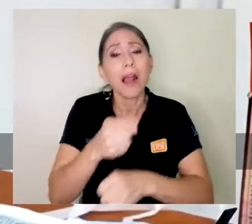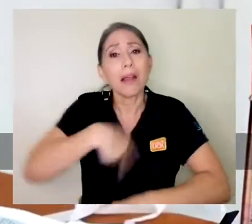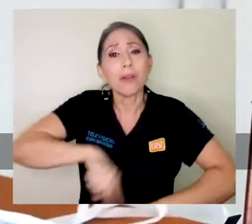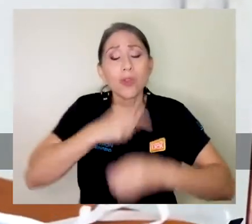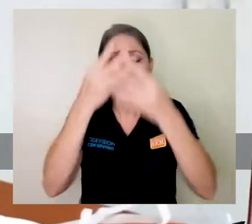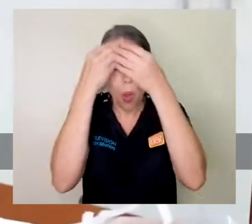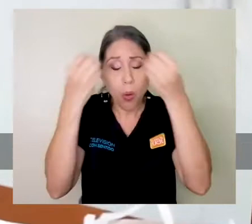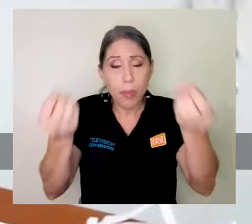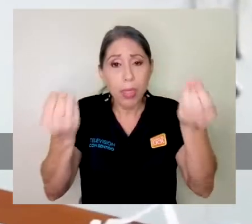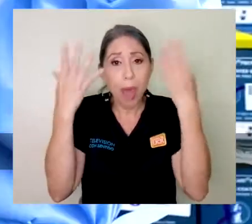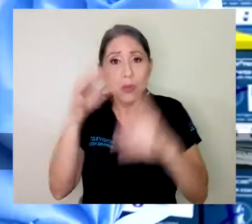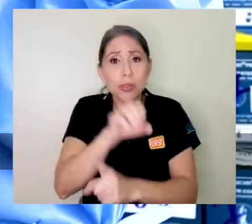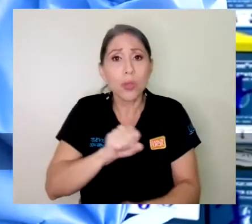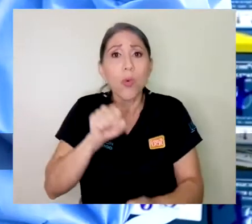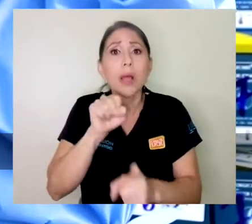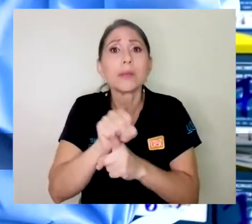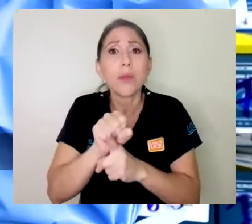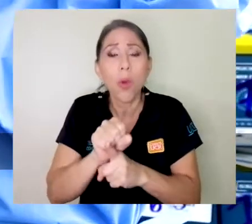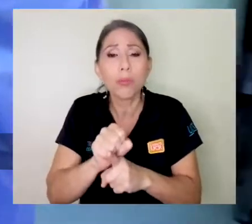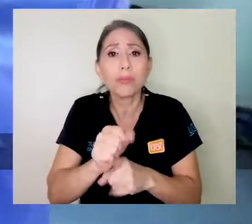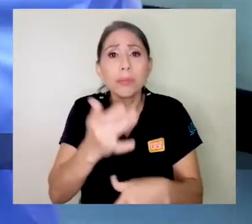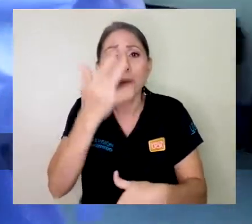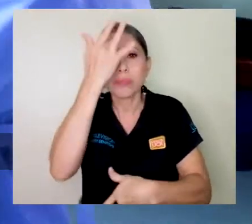en que nos encontramos actualmente.